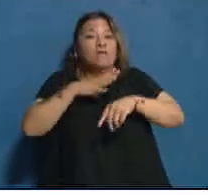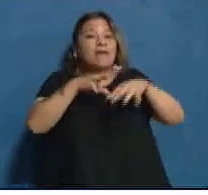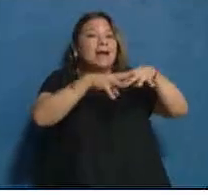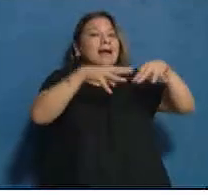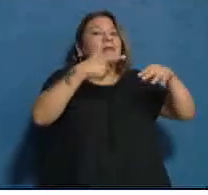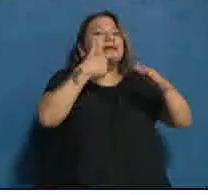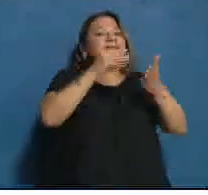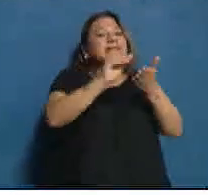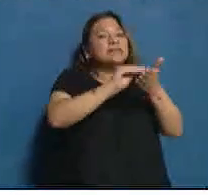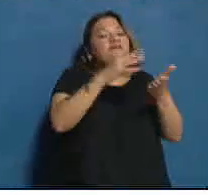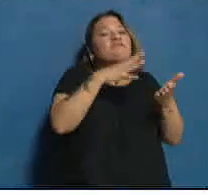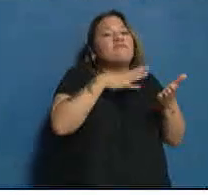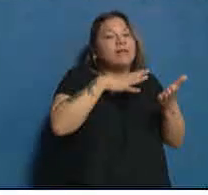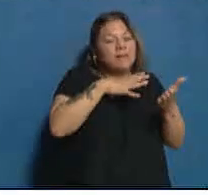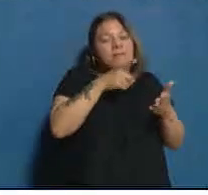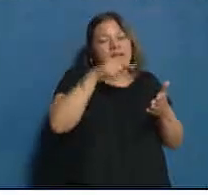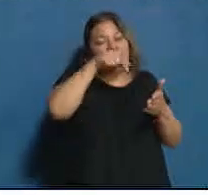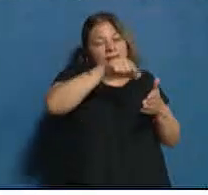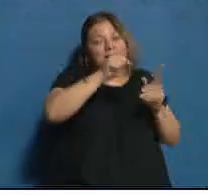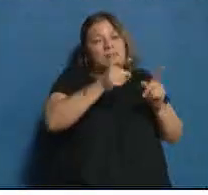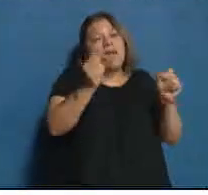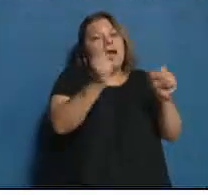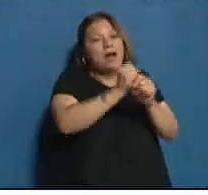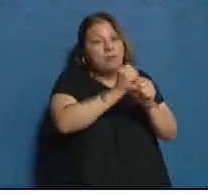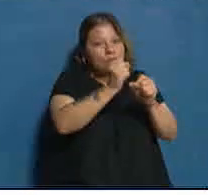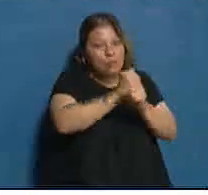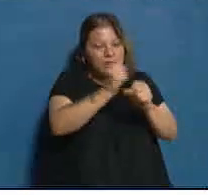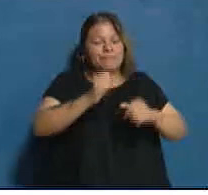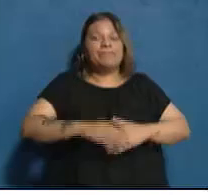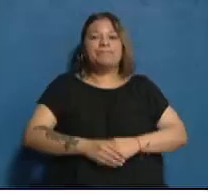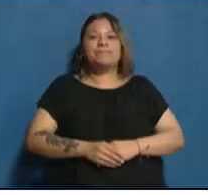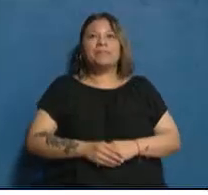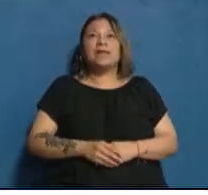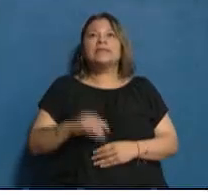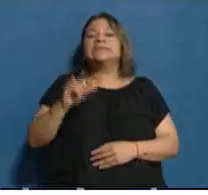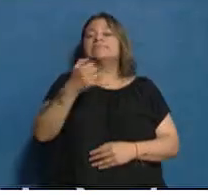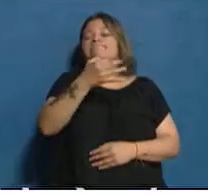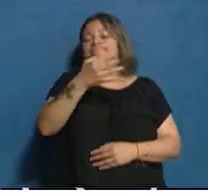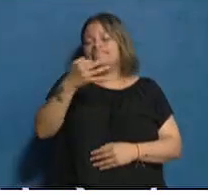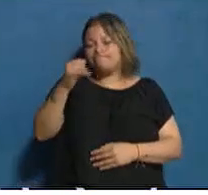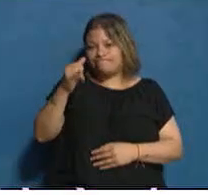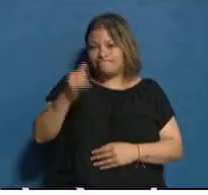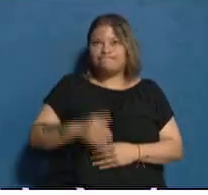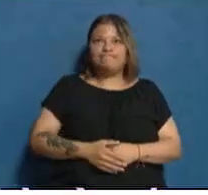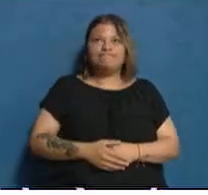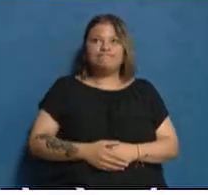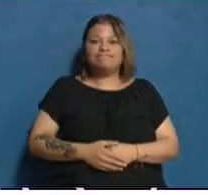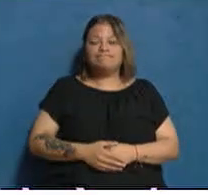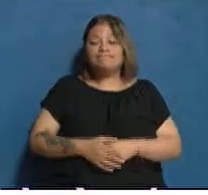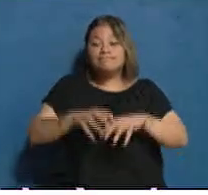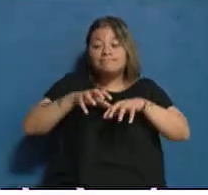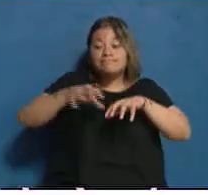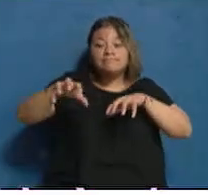Cámara de Senadores, aunque todo indicaría que allí también va a tener el visto bueno, Seba. Así es, Dani. Todos los